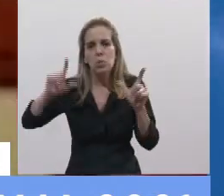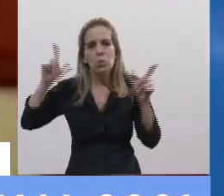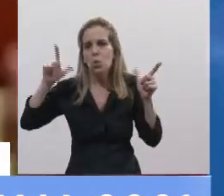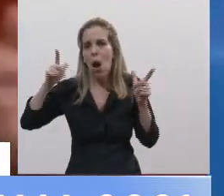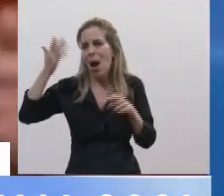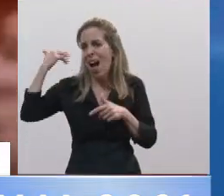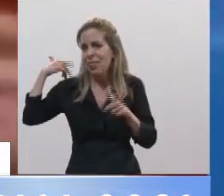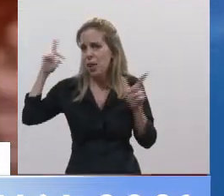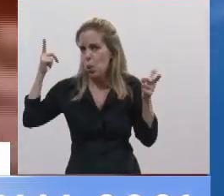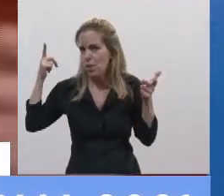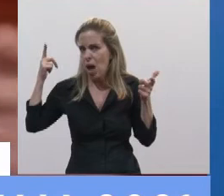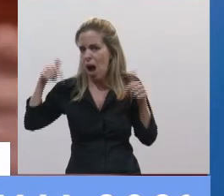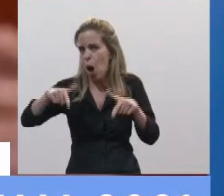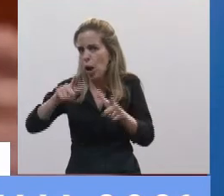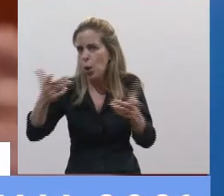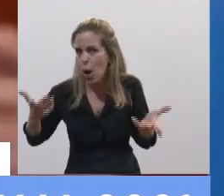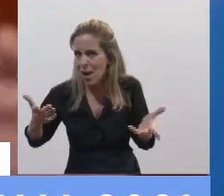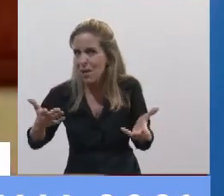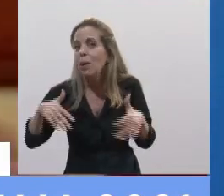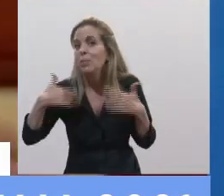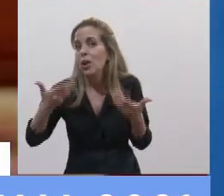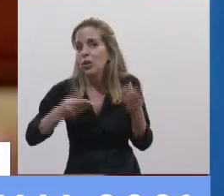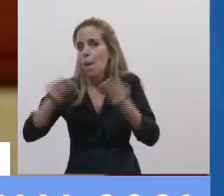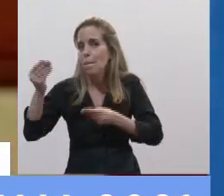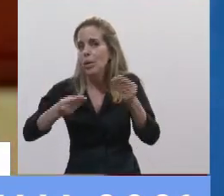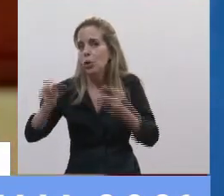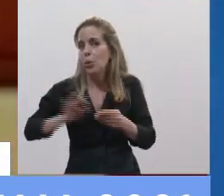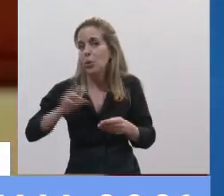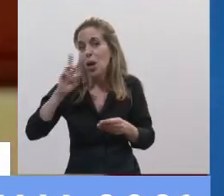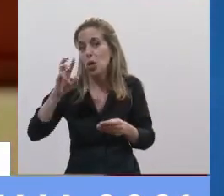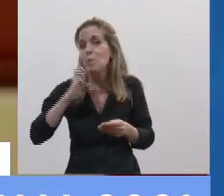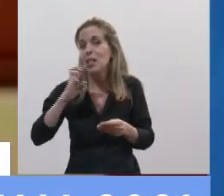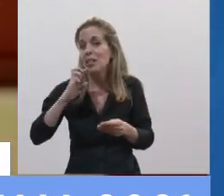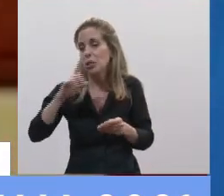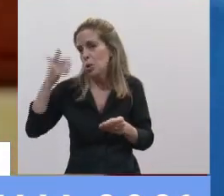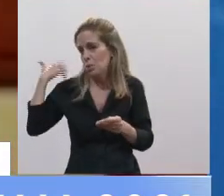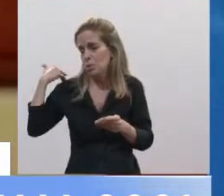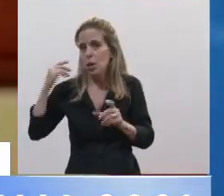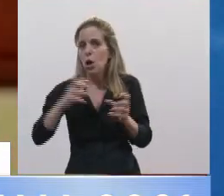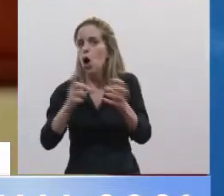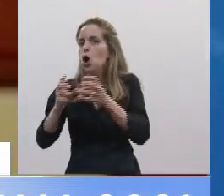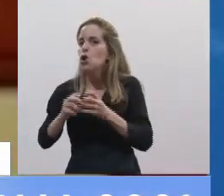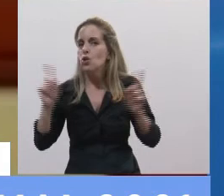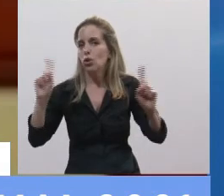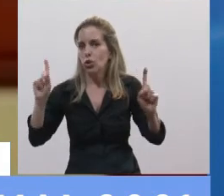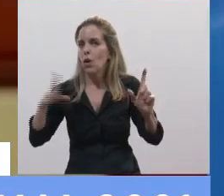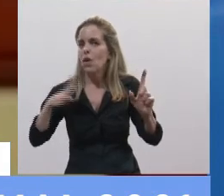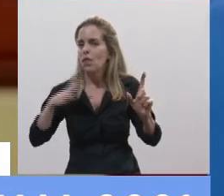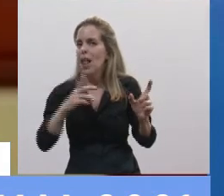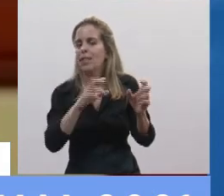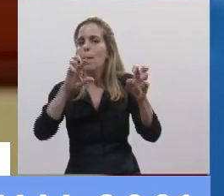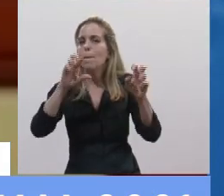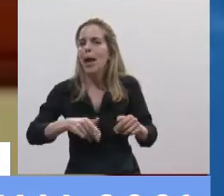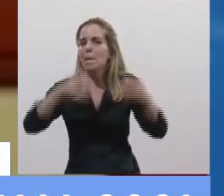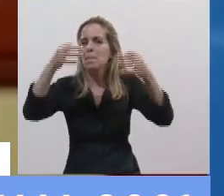estuvo antes tampoco. Por eso no se trató aquel presupuesto. Es decir, no existe un plan de gobierno. Y lo